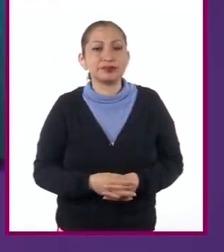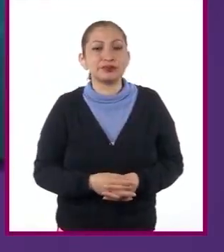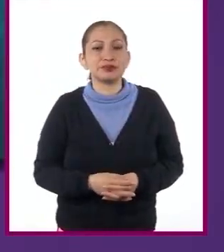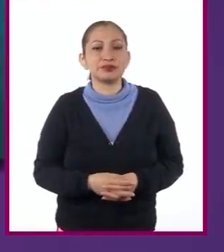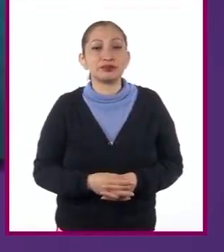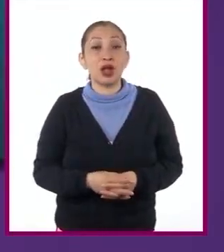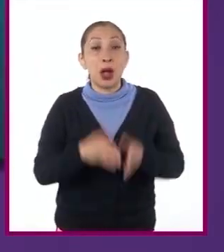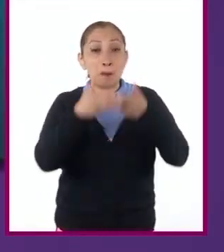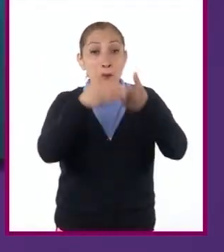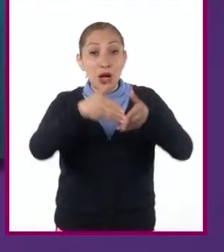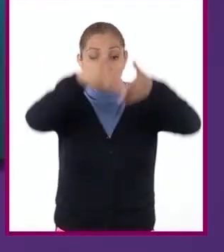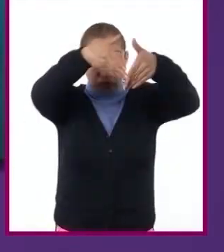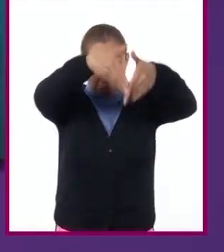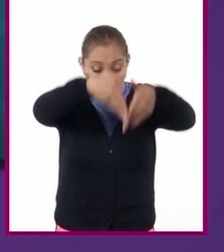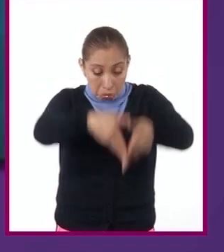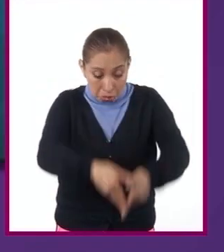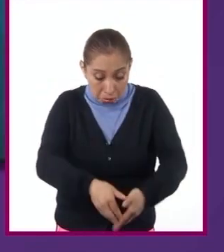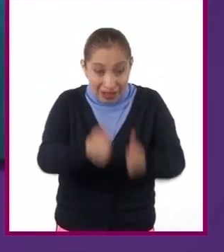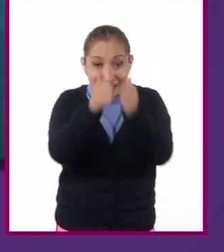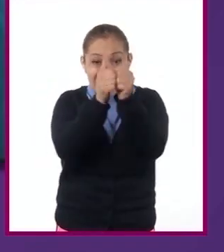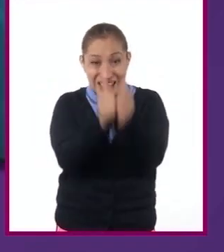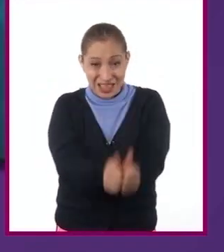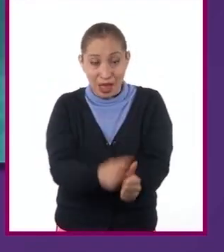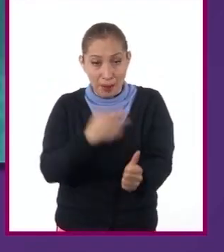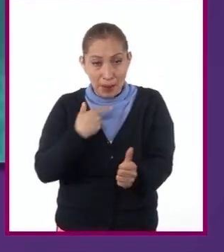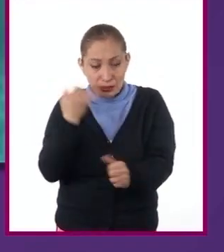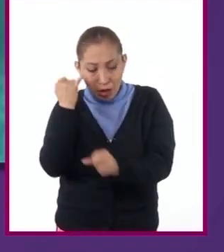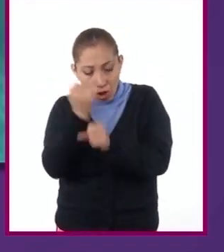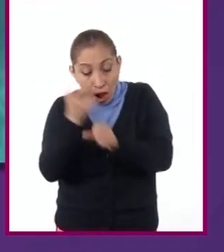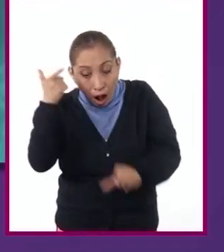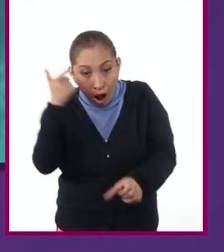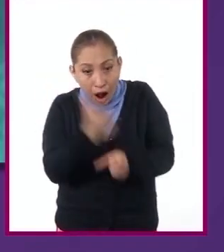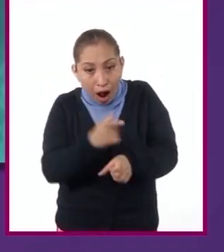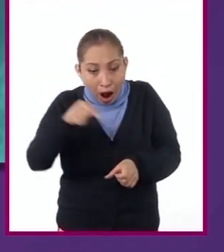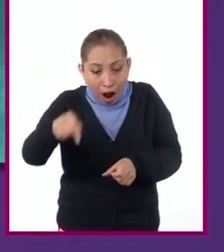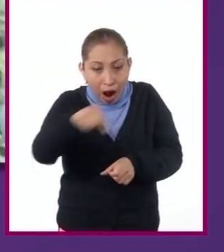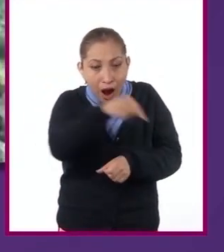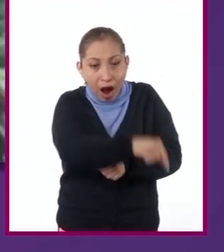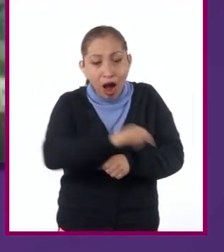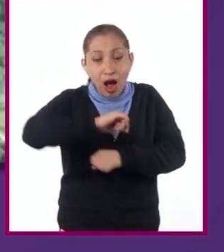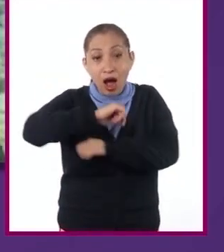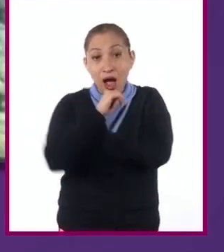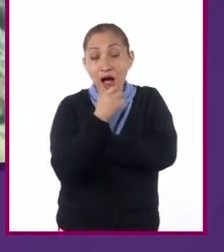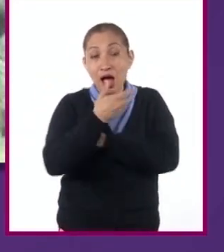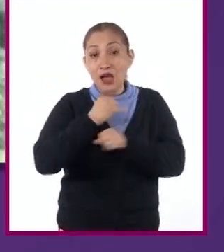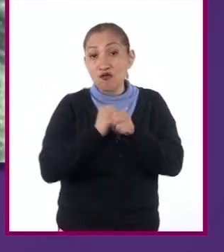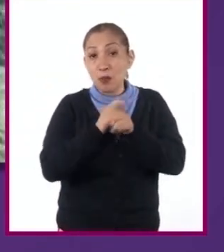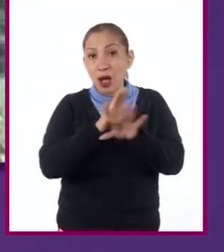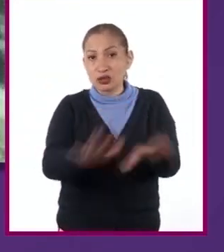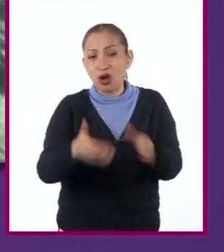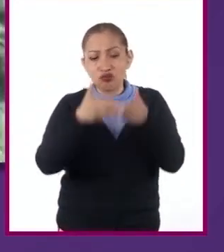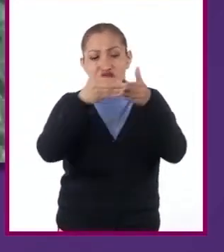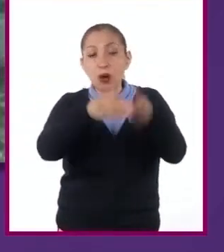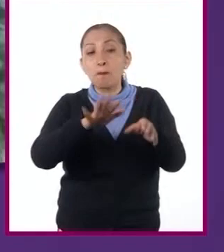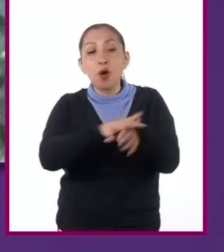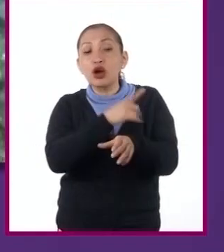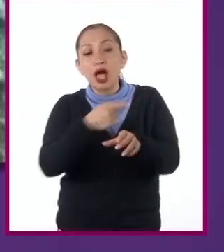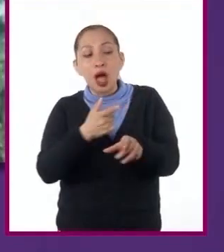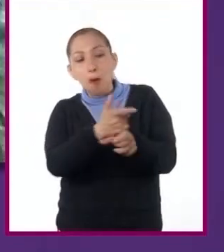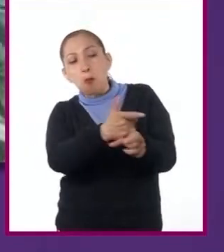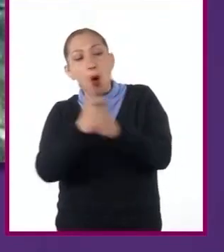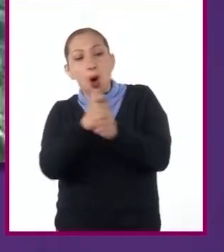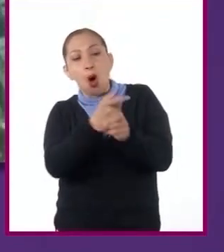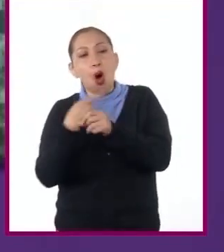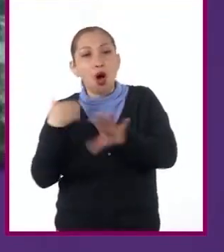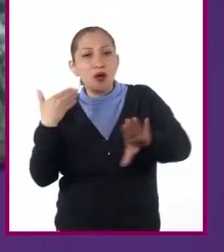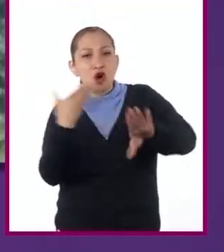Los restos de los barcos hundidos, que hoy los expertos han podido localizar, guardan información de naufragios causados por ataques de